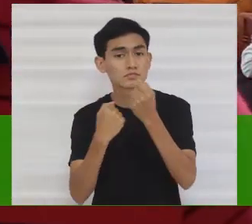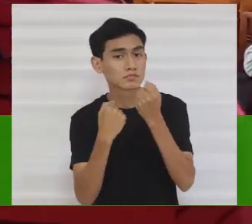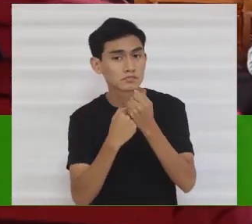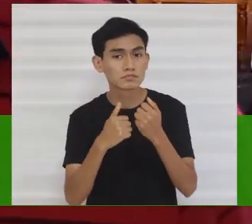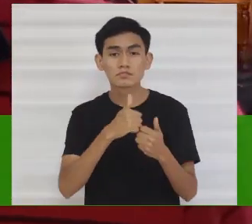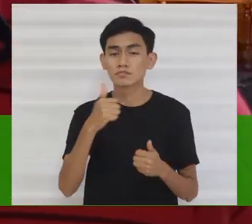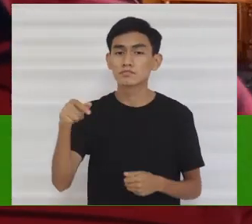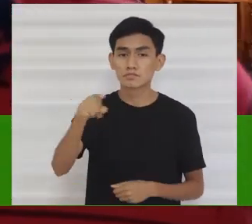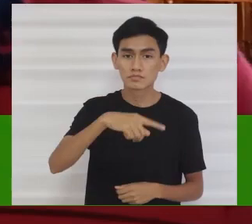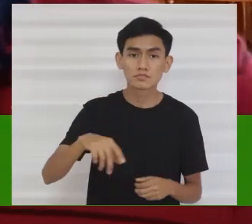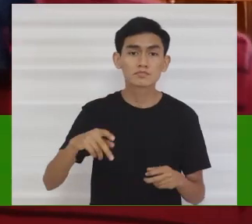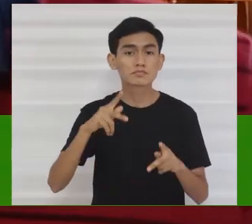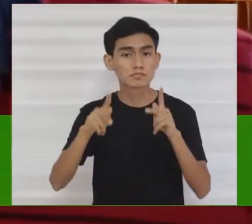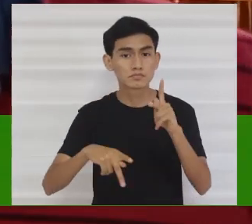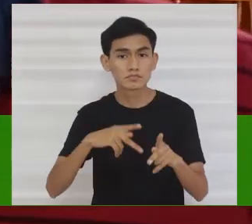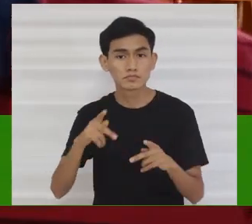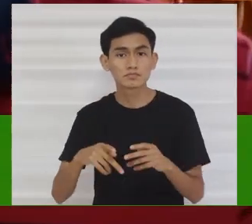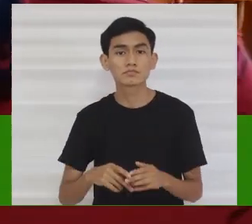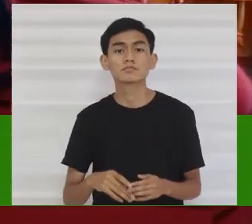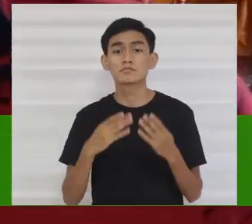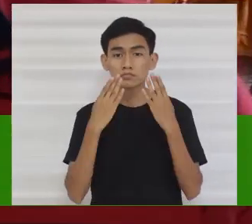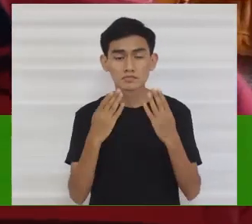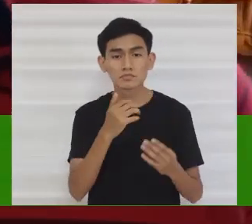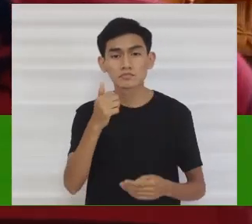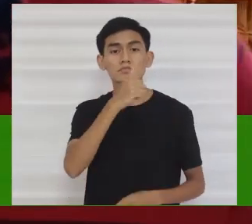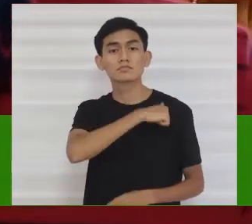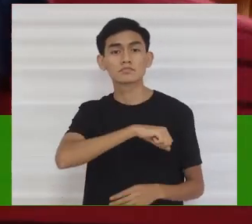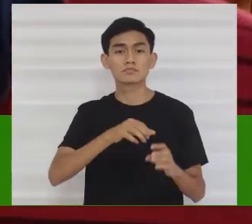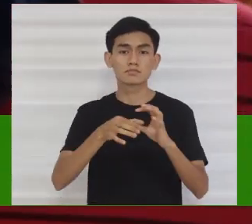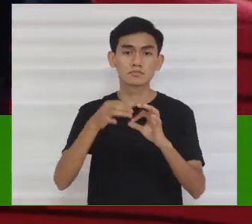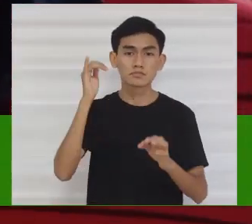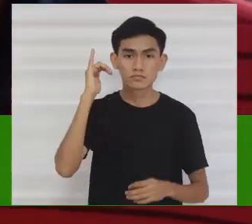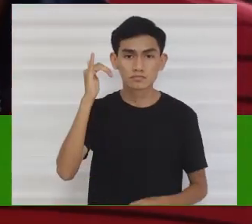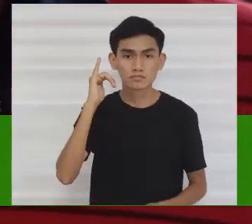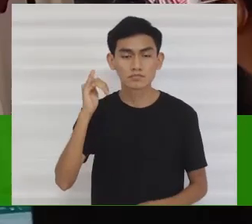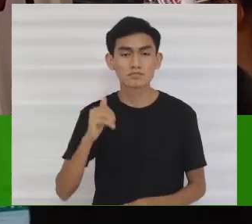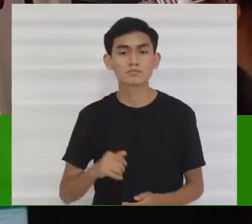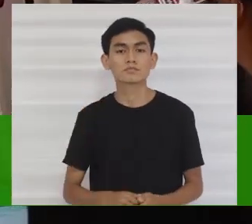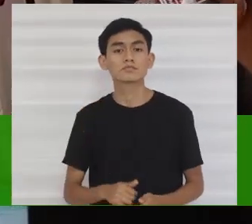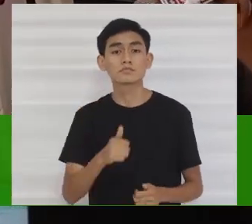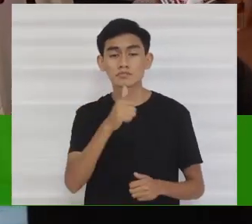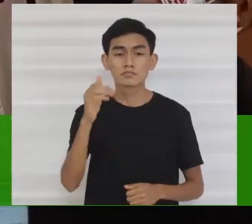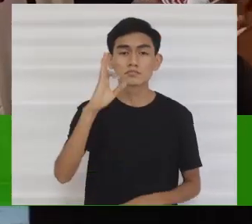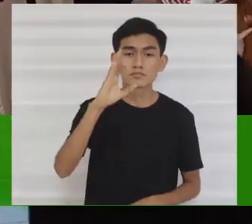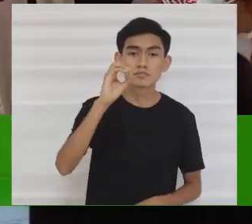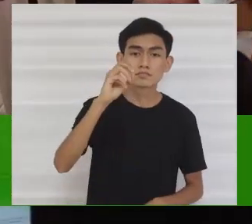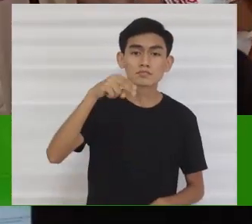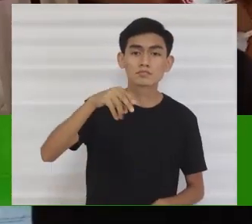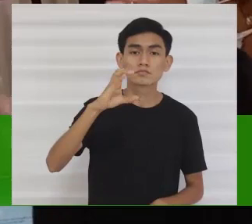proyecto. Agradecerle mucho a la alcaldesa Berta Bárbara, a